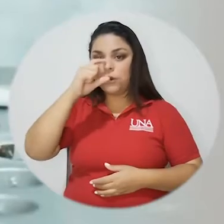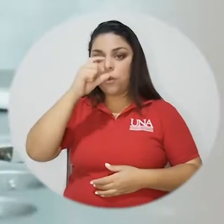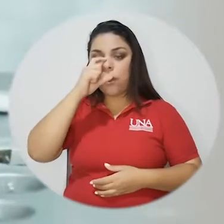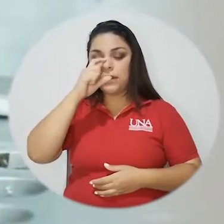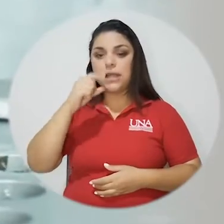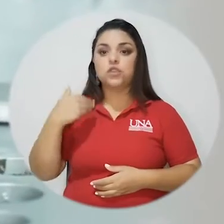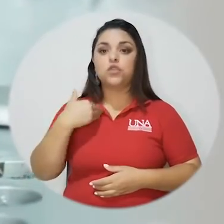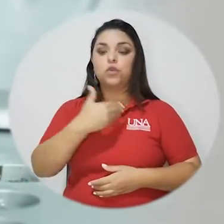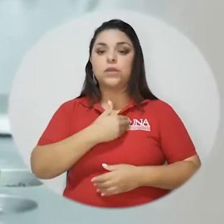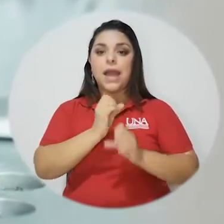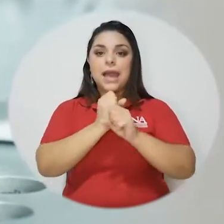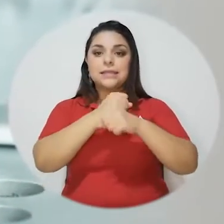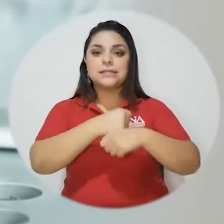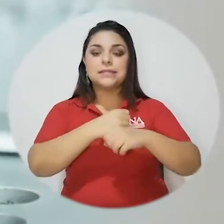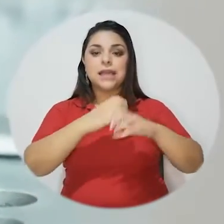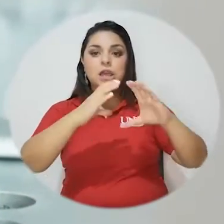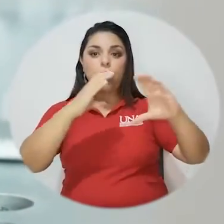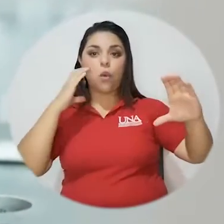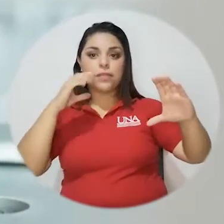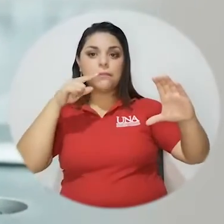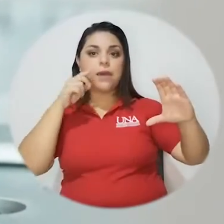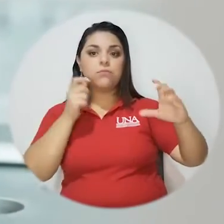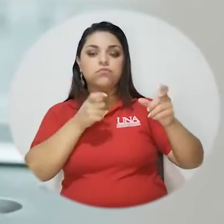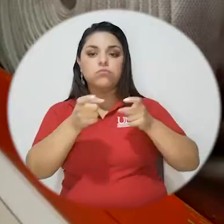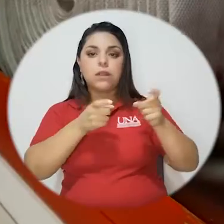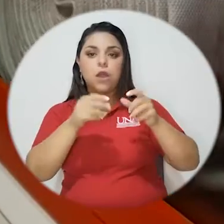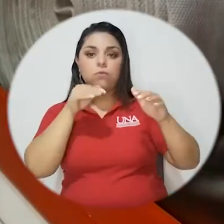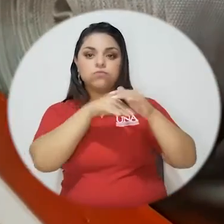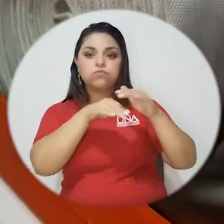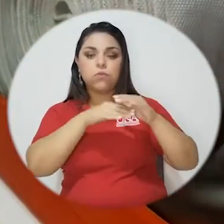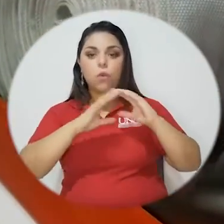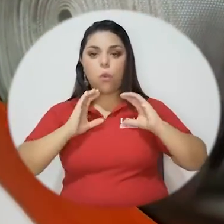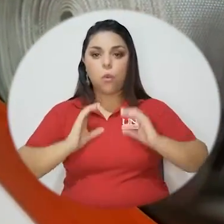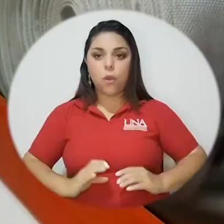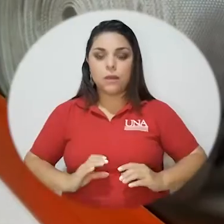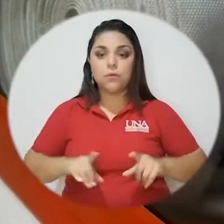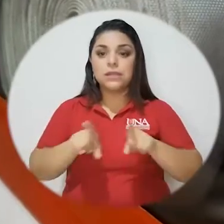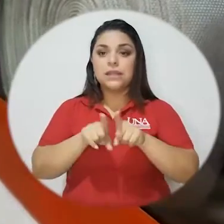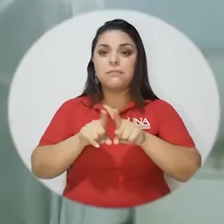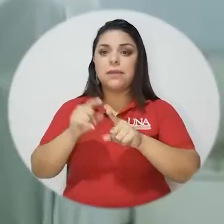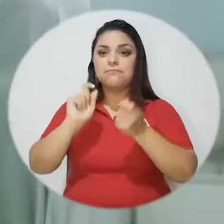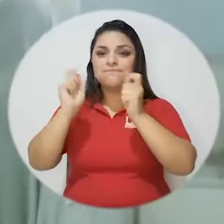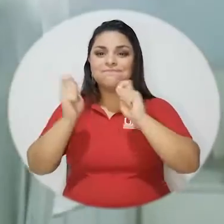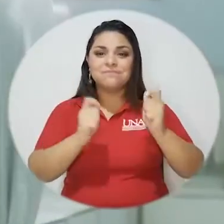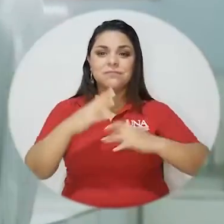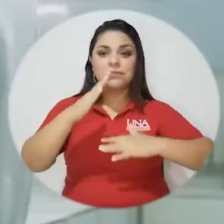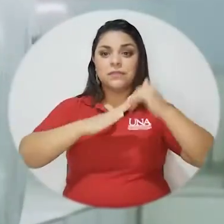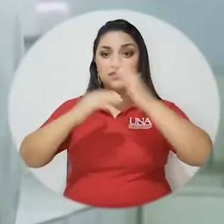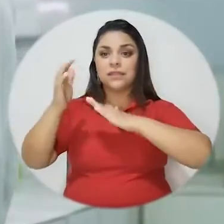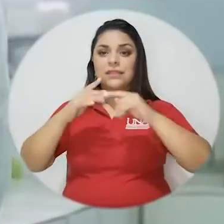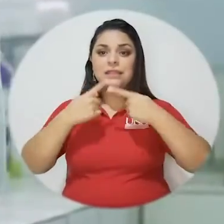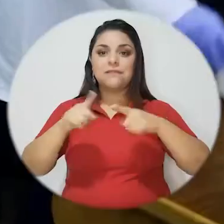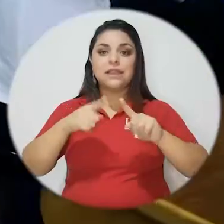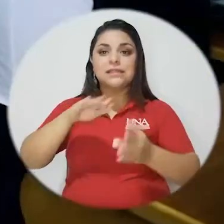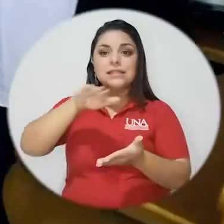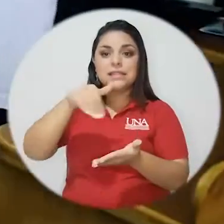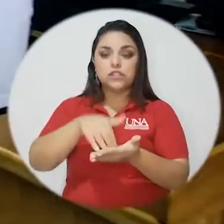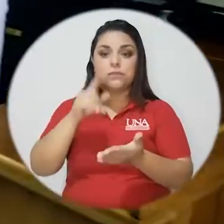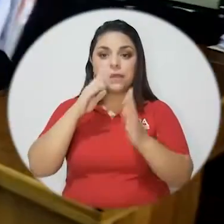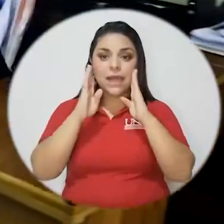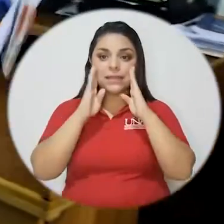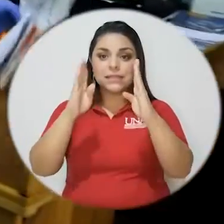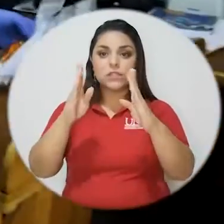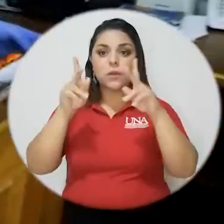Calderón Guardia, la obtención de contenedores para el manejo de los cadáveres y la readecuación y mejoras de la infraestructura en diferentes